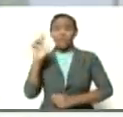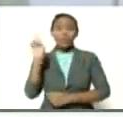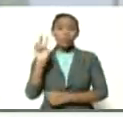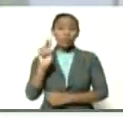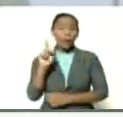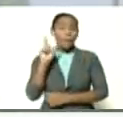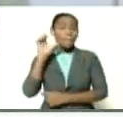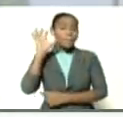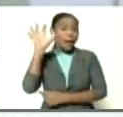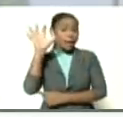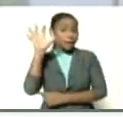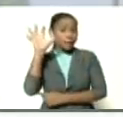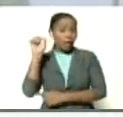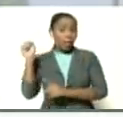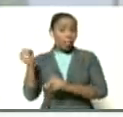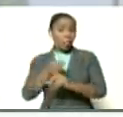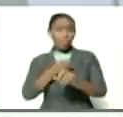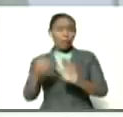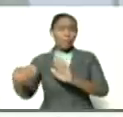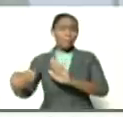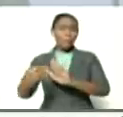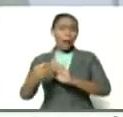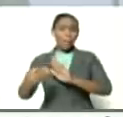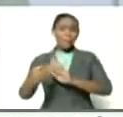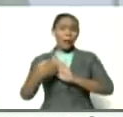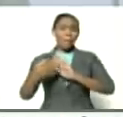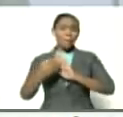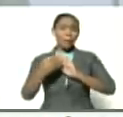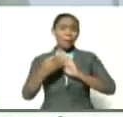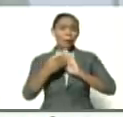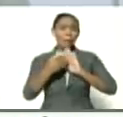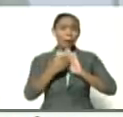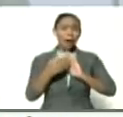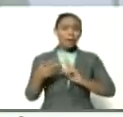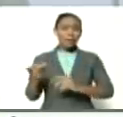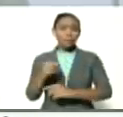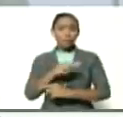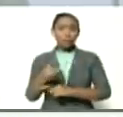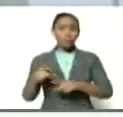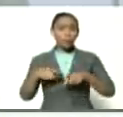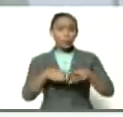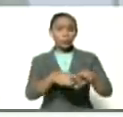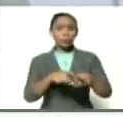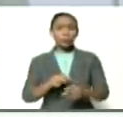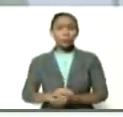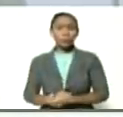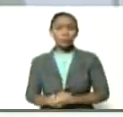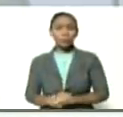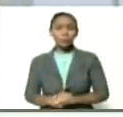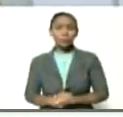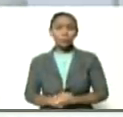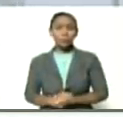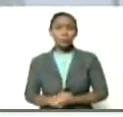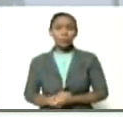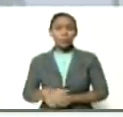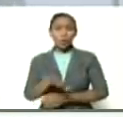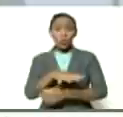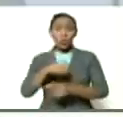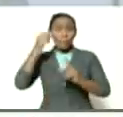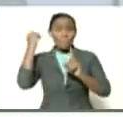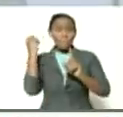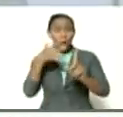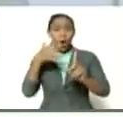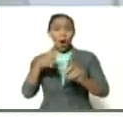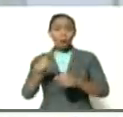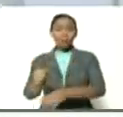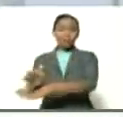país agobiado por las criminales medidas coercitivas unilaterales, donde el impacto del